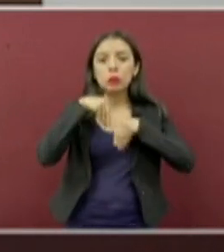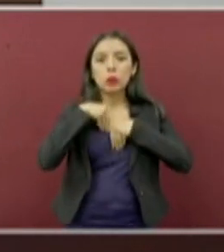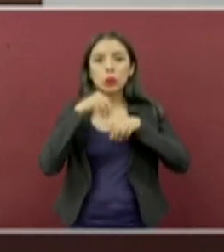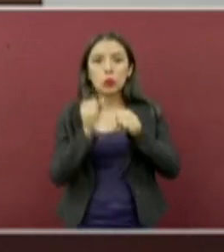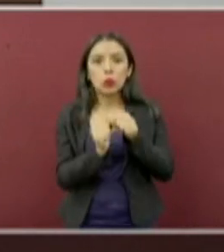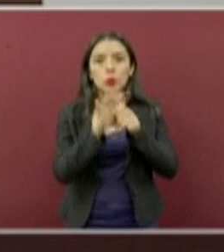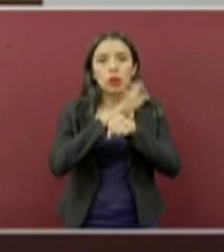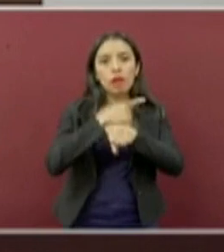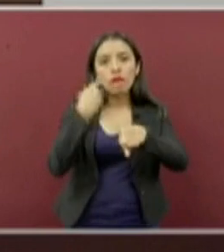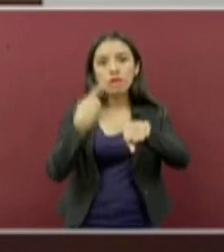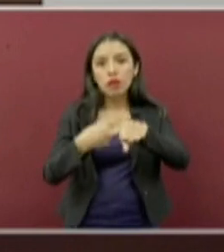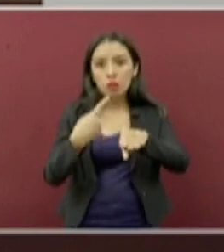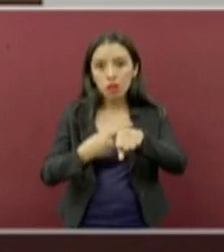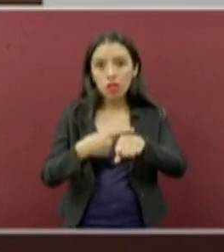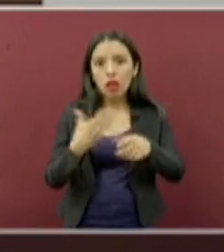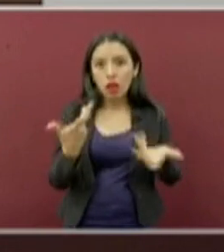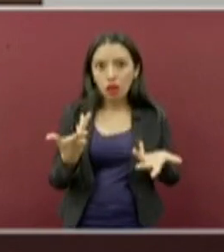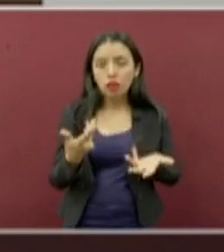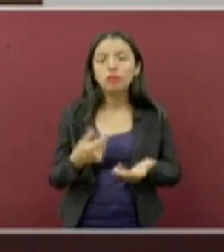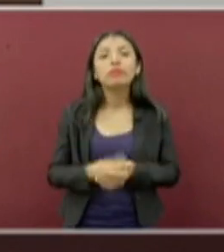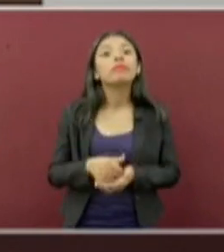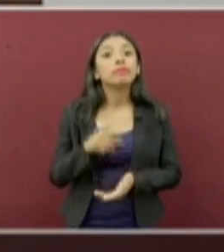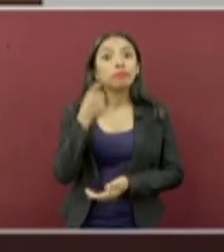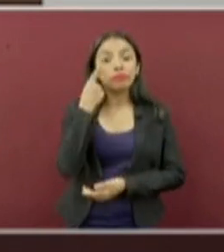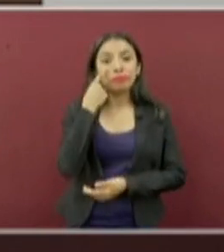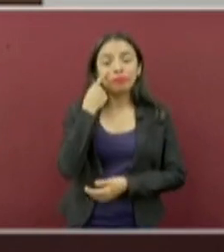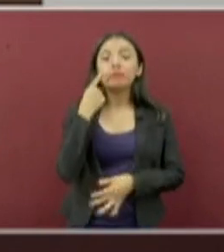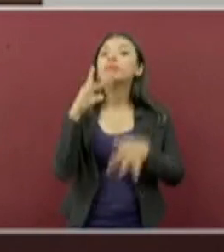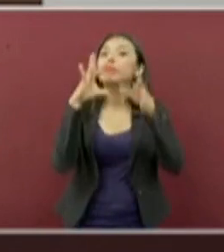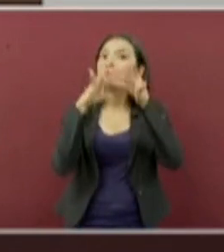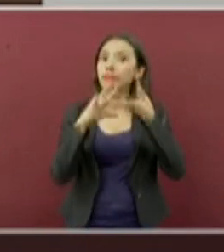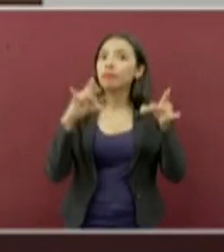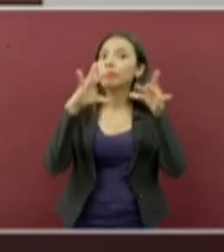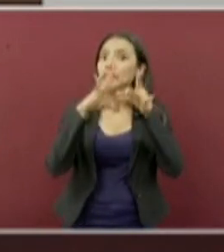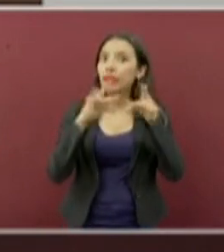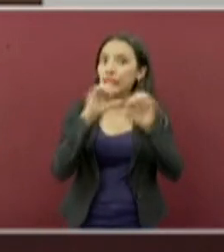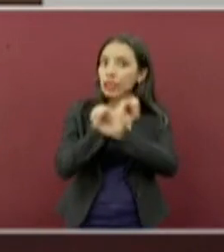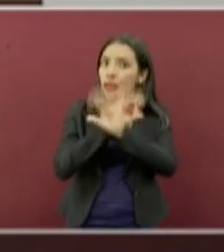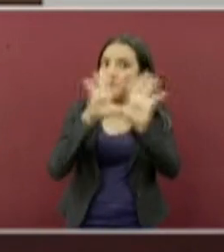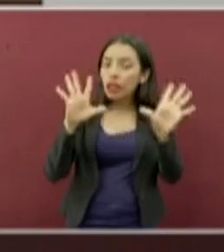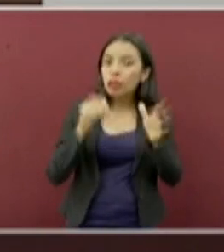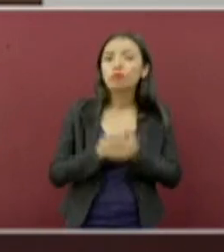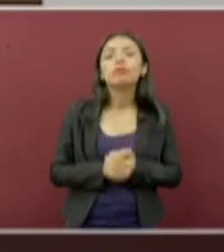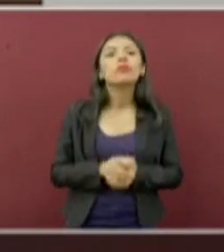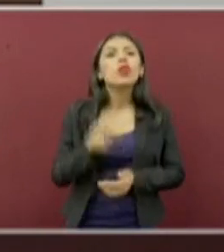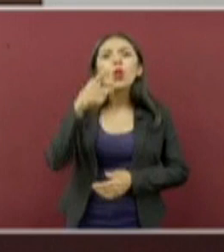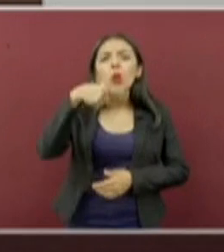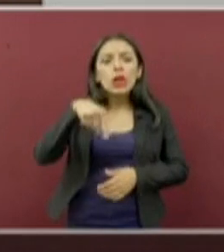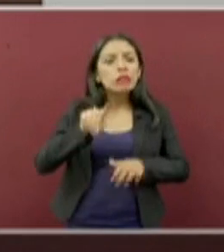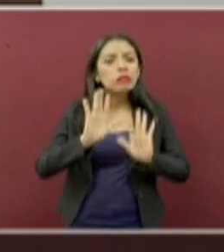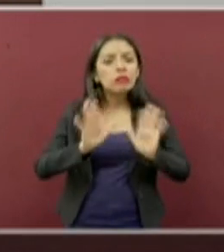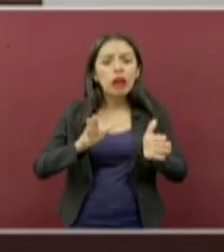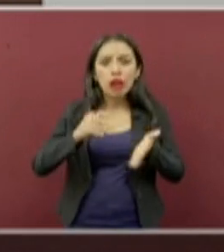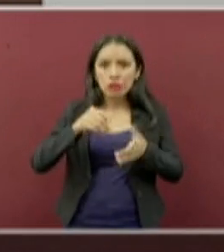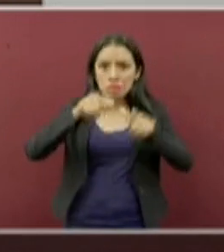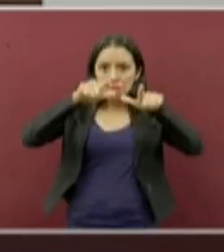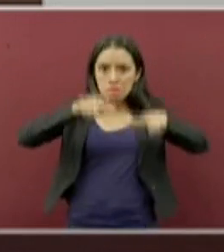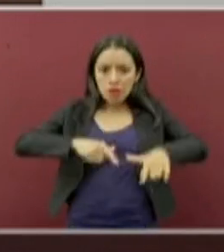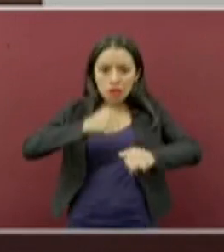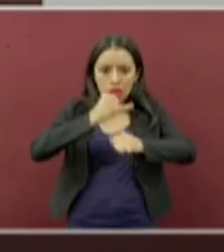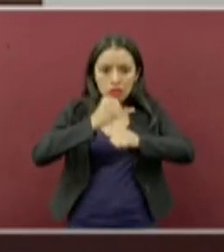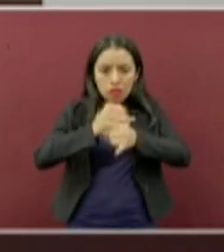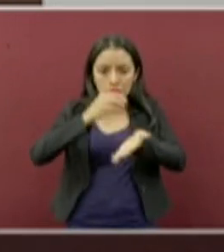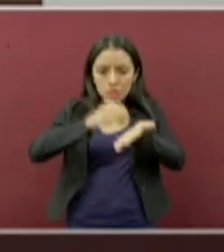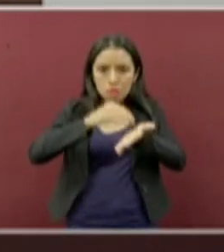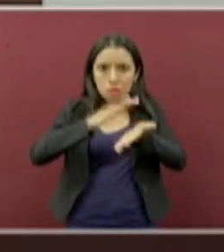por coronavirus. Les comento, miren ustedes, una vez registrados, deben